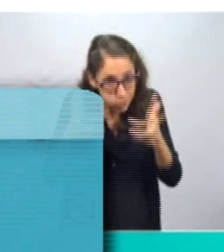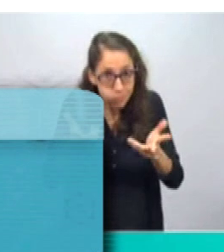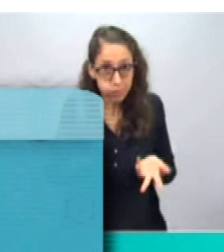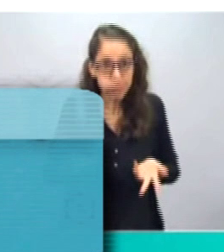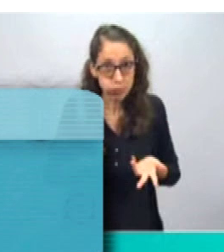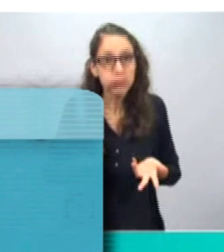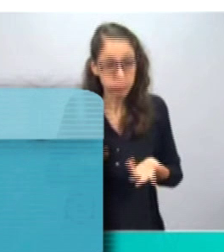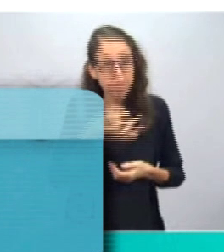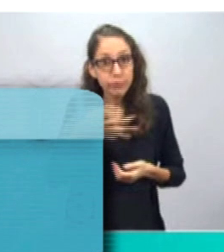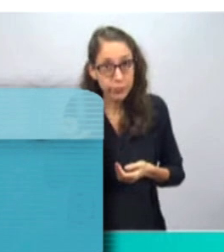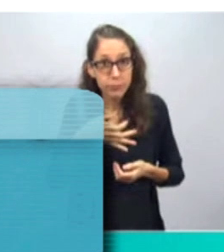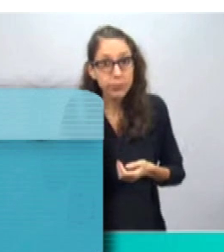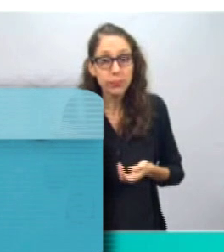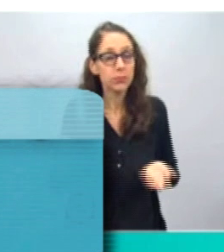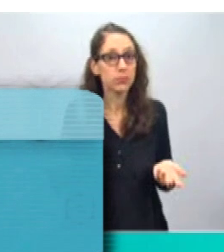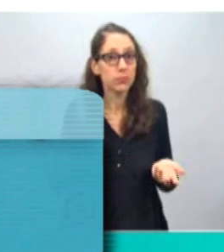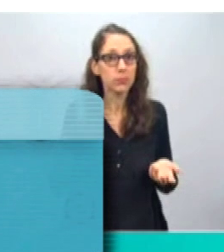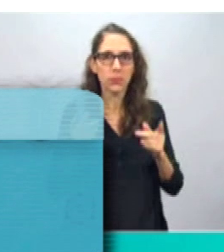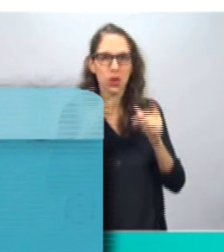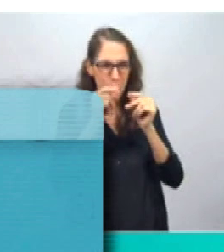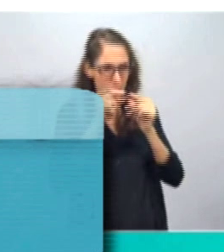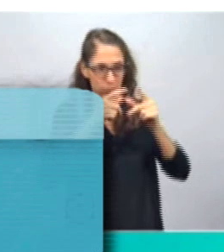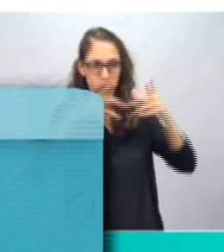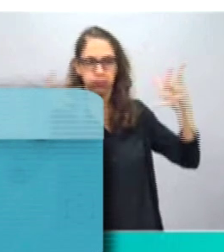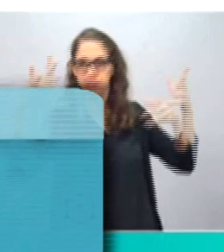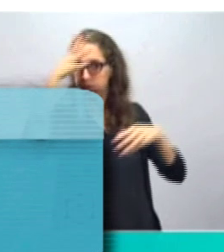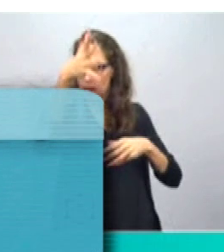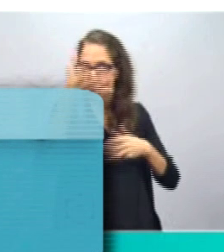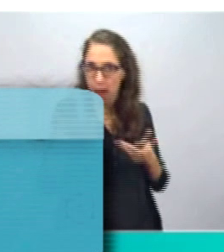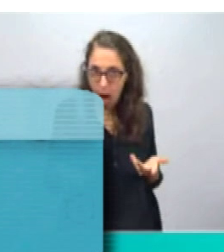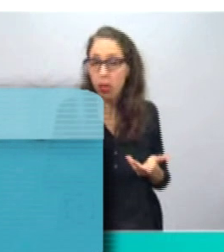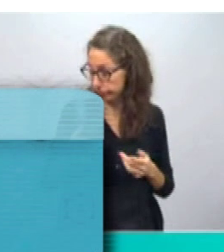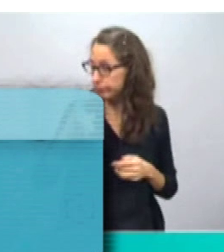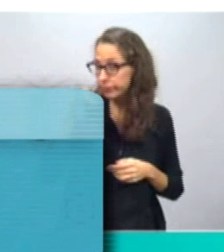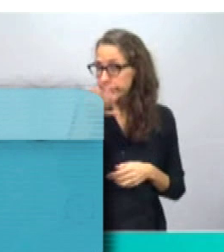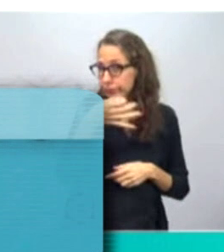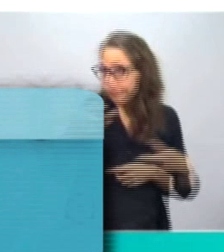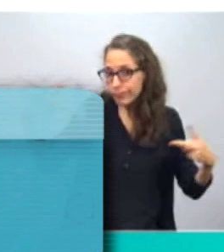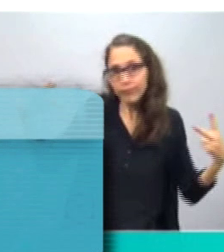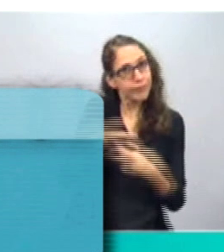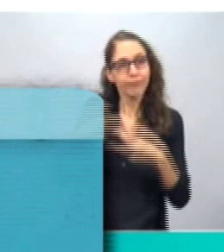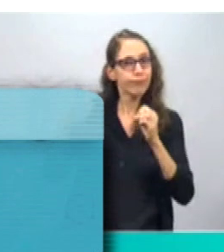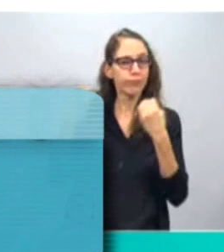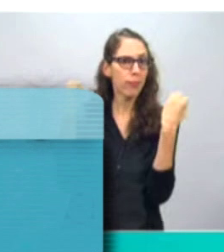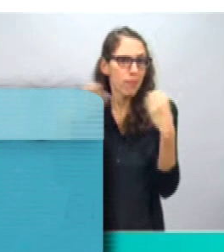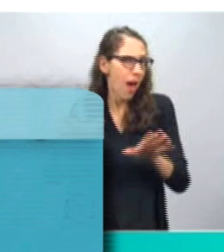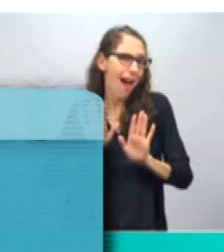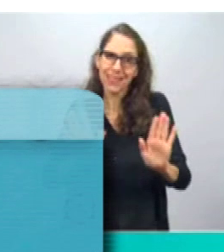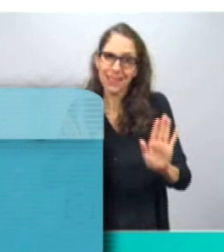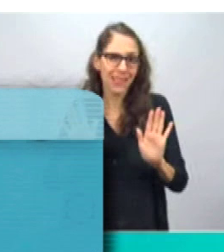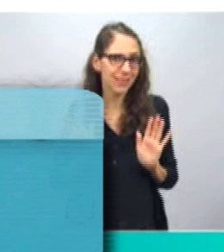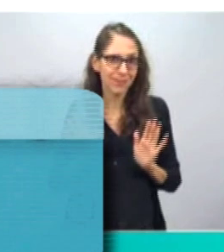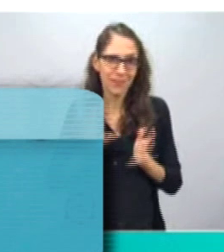Lo que pasa es que son montos muy, muy grandes los recortes que ha recibido y la desidia con la que nos